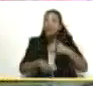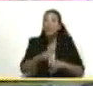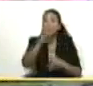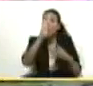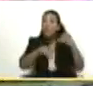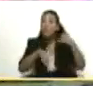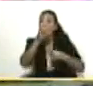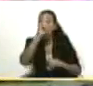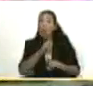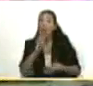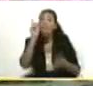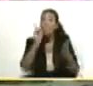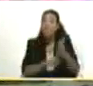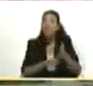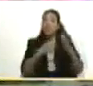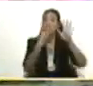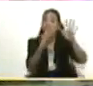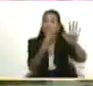70, ¿ah?,